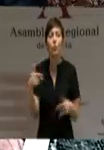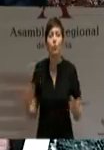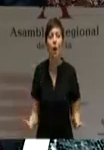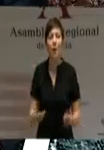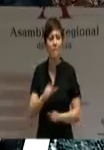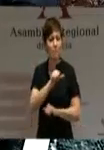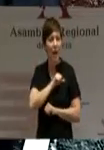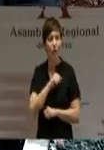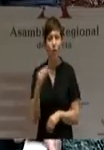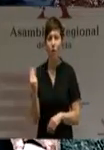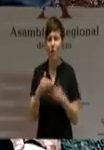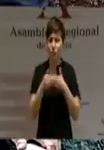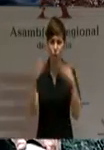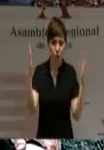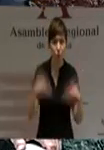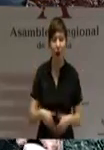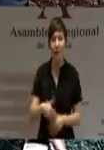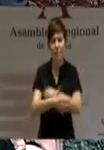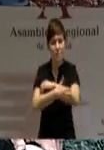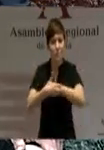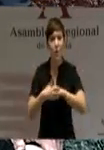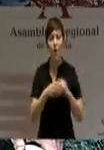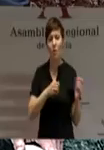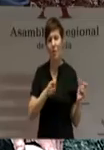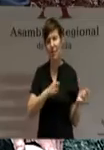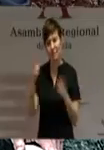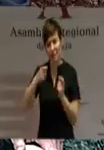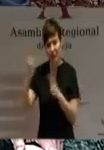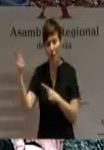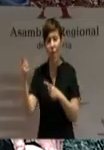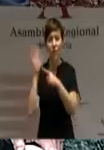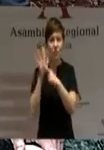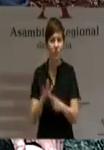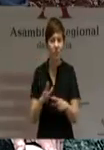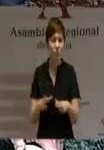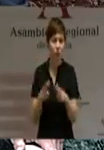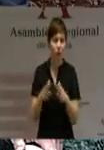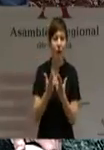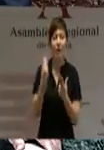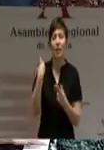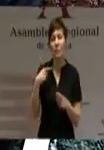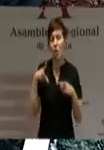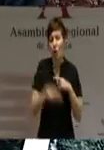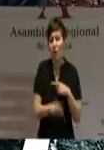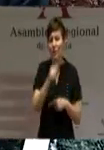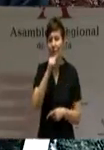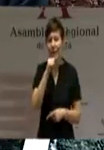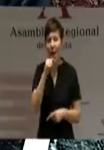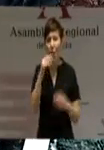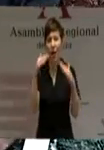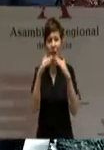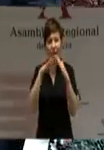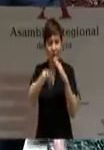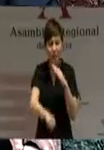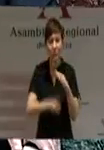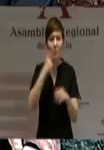jóvenes sin futuro, emigración, exclusión social, desahucios, cortes de agua y de luz a familias